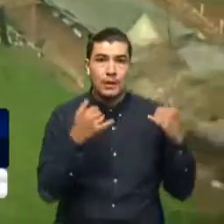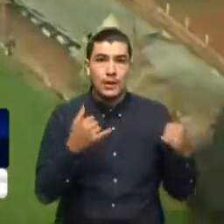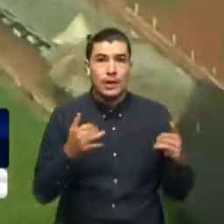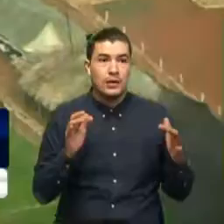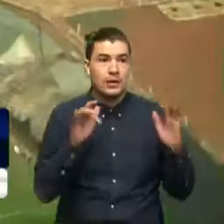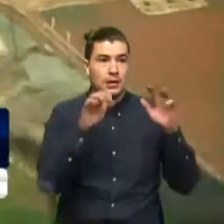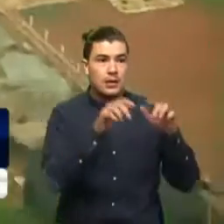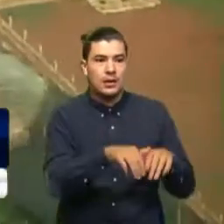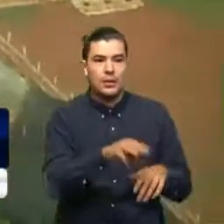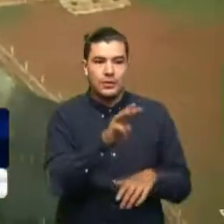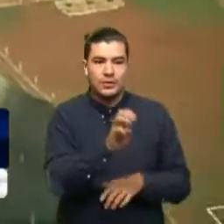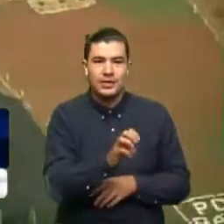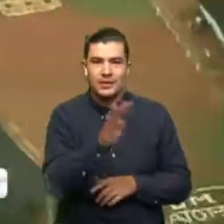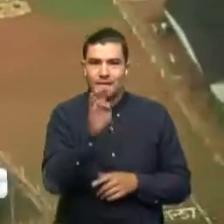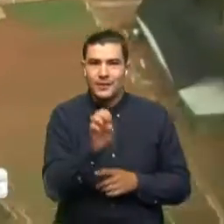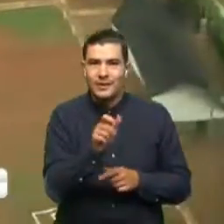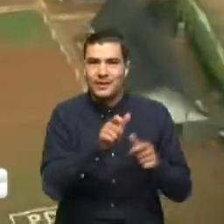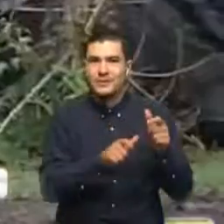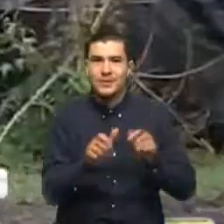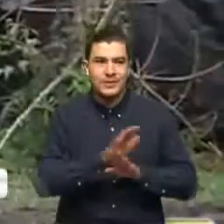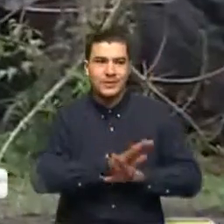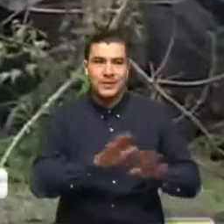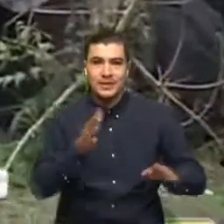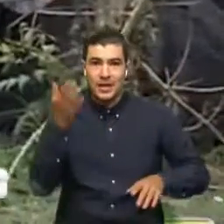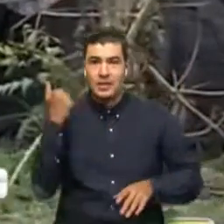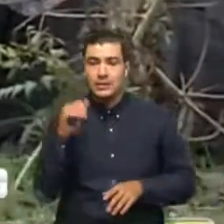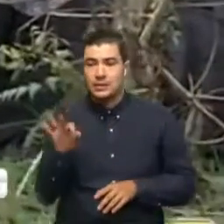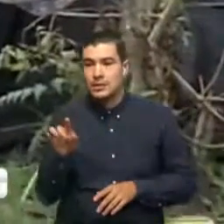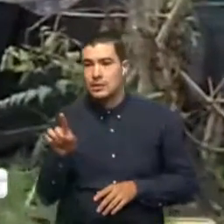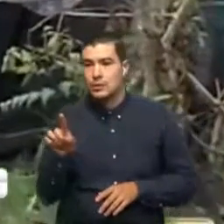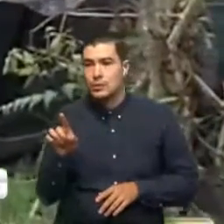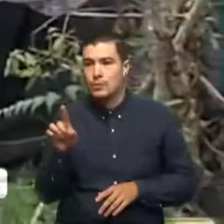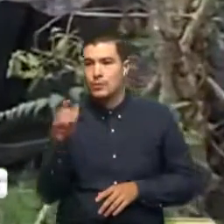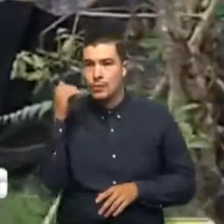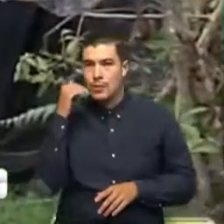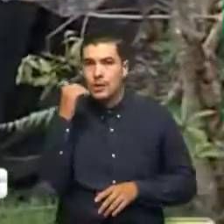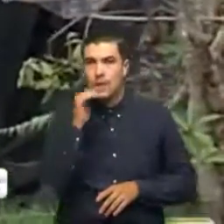en 89 entre ellos 31 mujeres y cuatro menores de edad